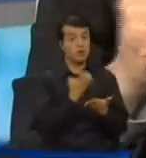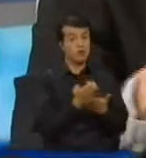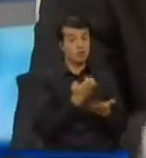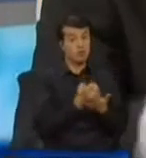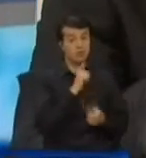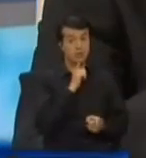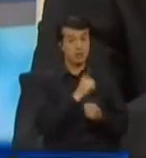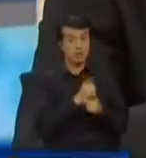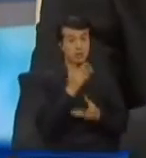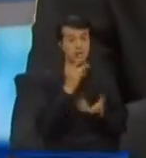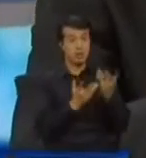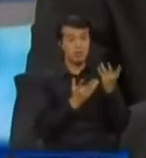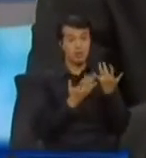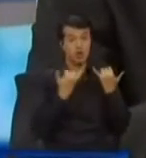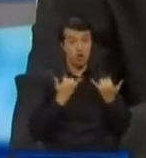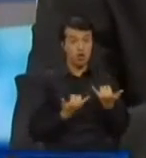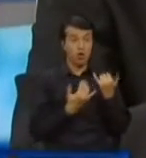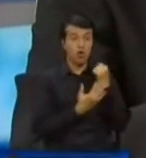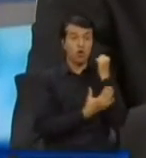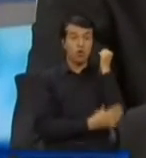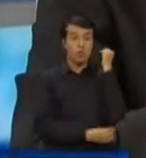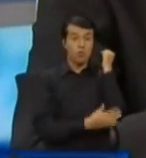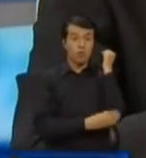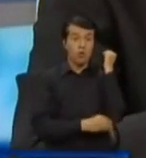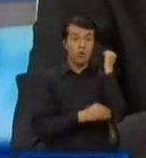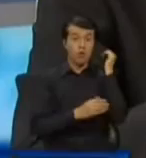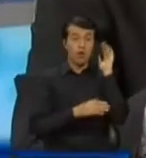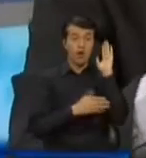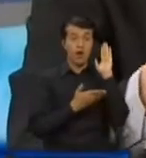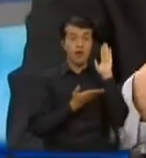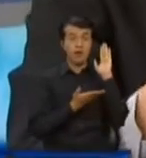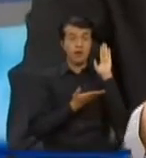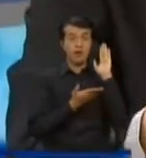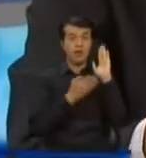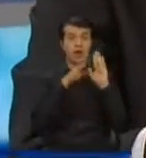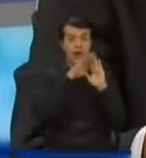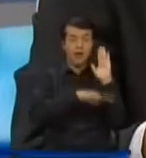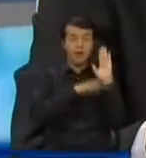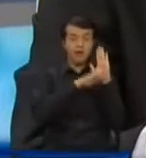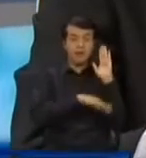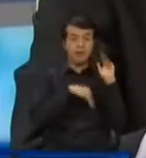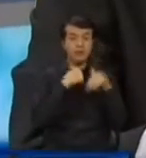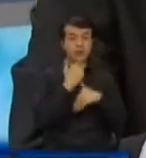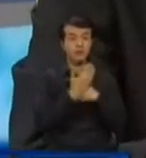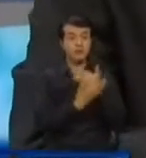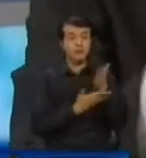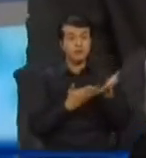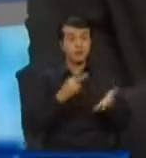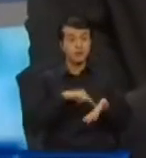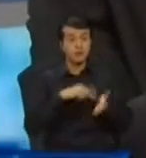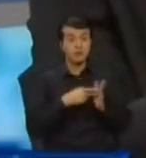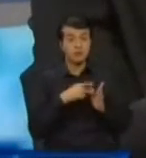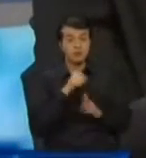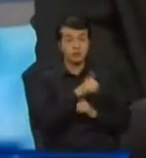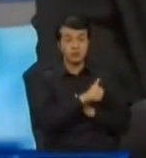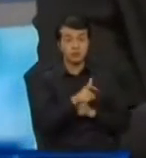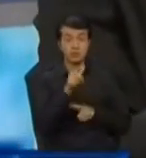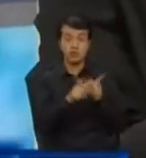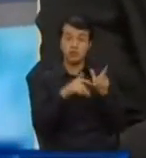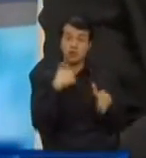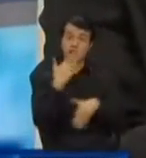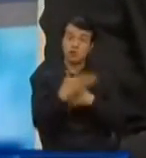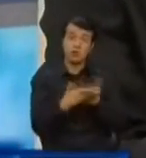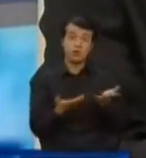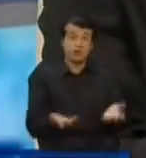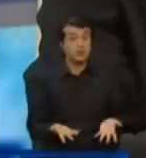podría hacer revertir esa realidad de la disminución. Porque si la estamos midiendo tan solo como un nivel de ingreso, significa que esa misma gente puede tener